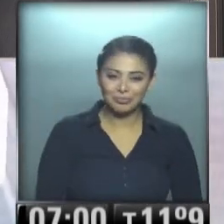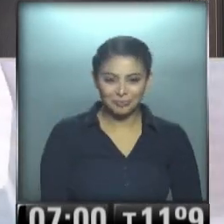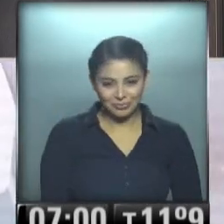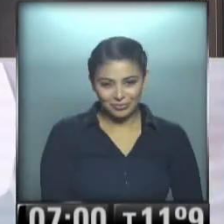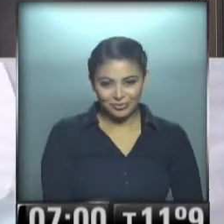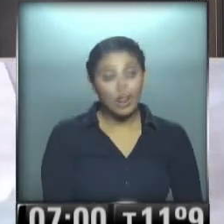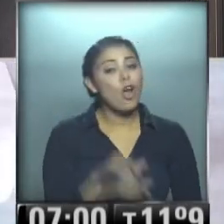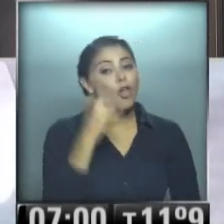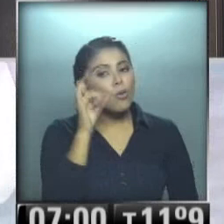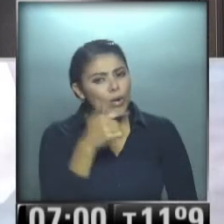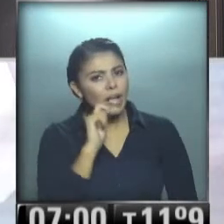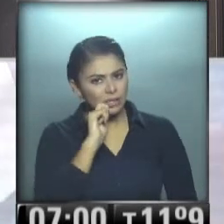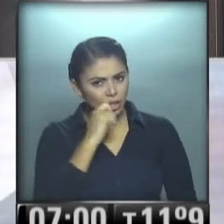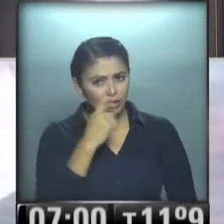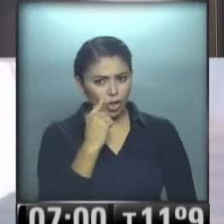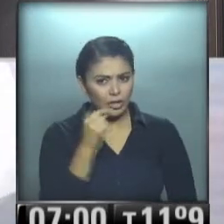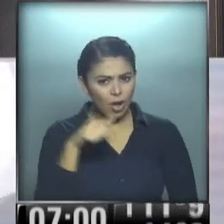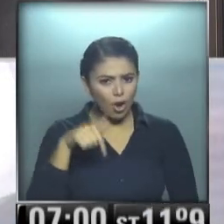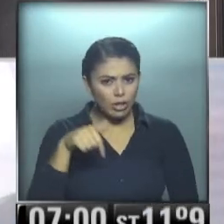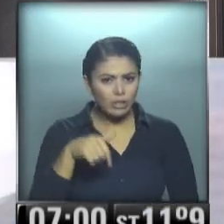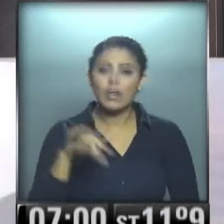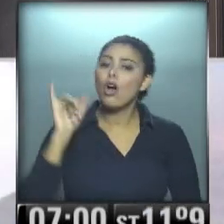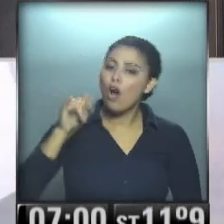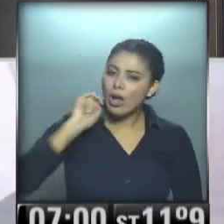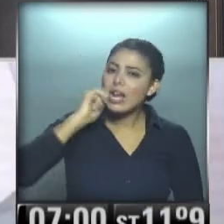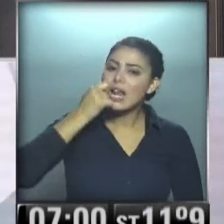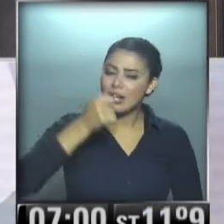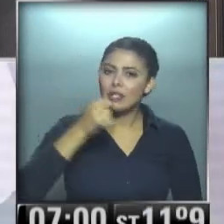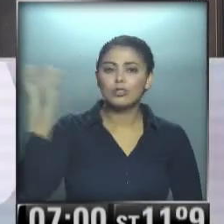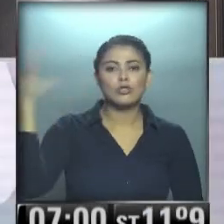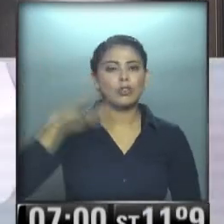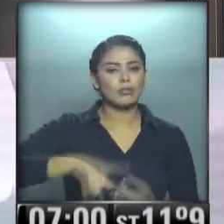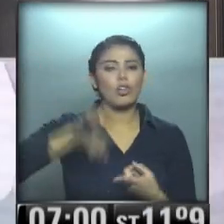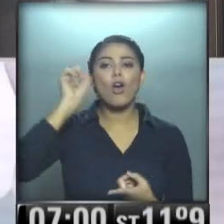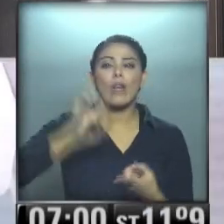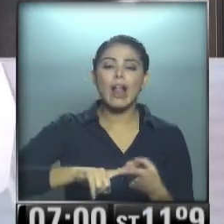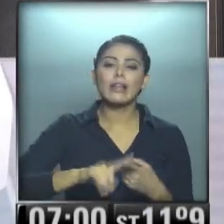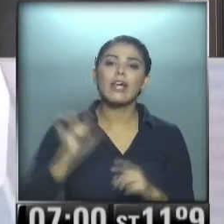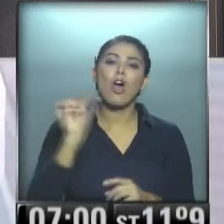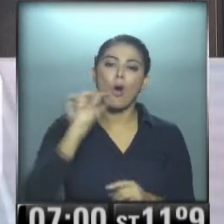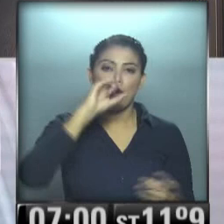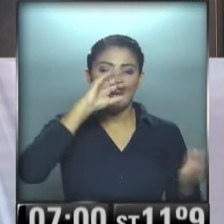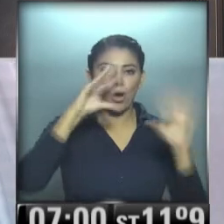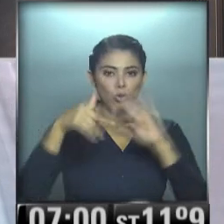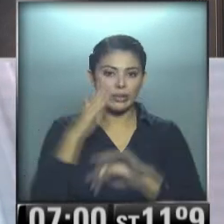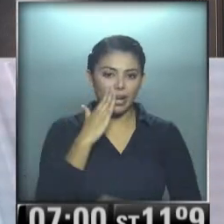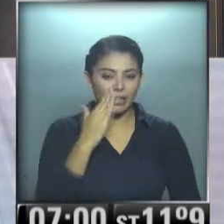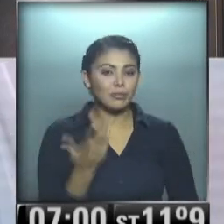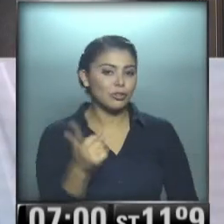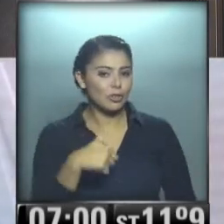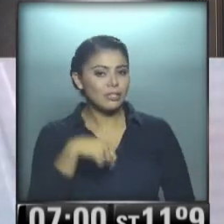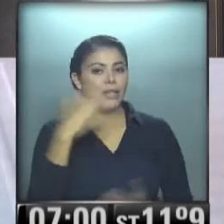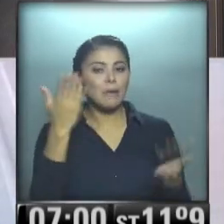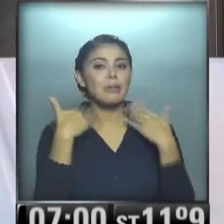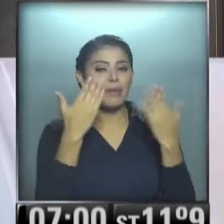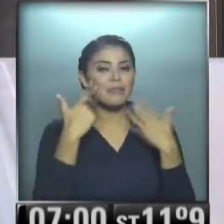Bueno, Lucas, lindo día tenemos hoy. Lindo día tenemos hoy, mucho sol durante todo el día, aunque va a haber un poco de nubosidad a la tarde. Bueno, la despedida de esta